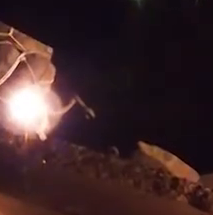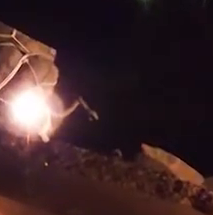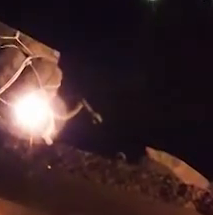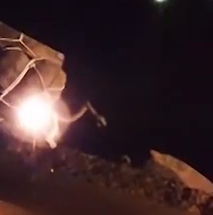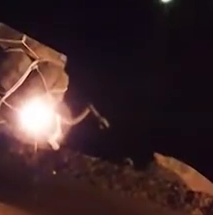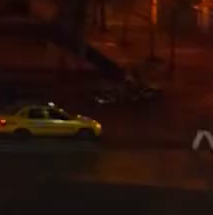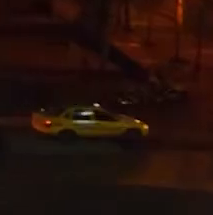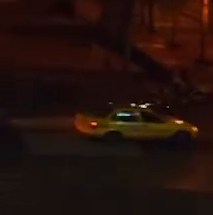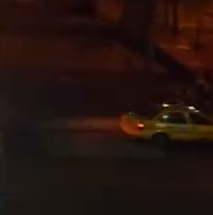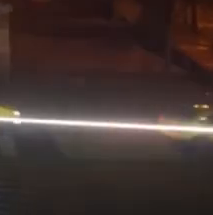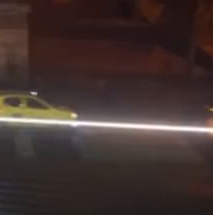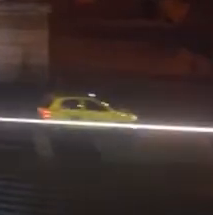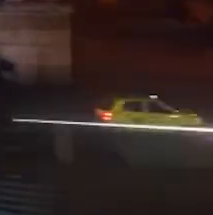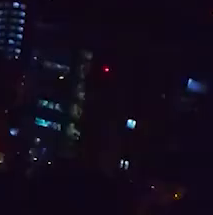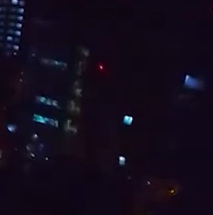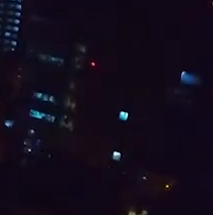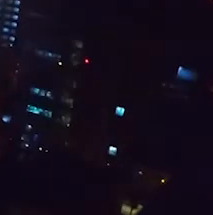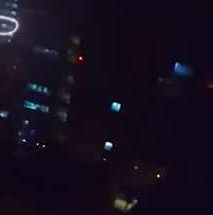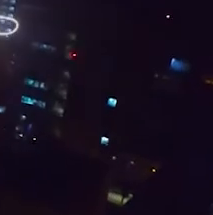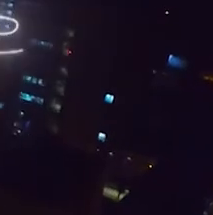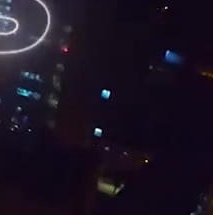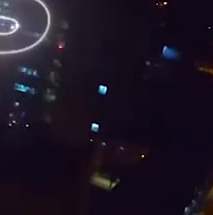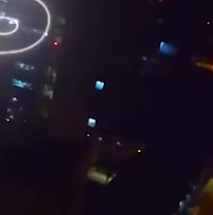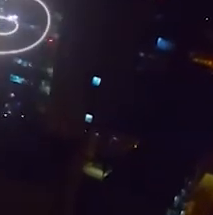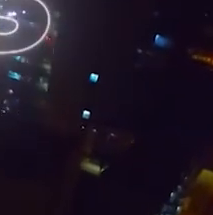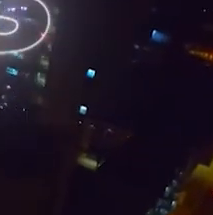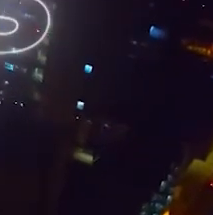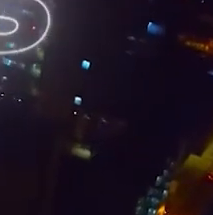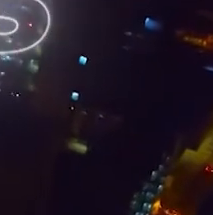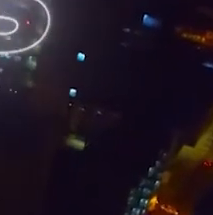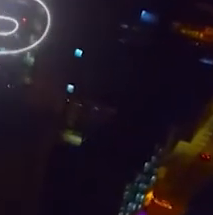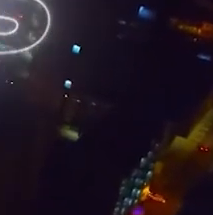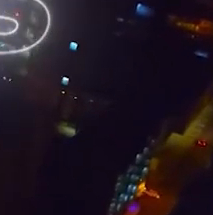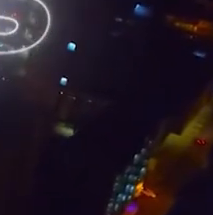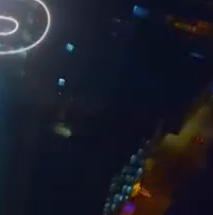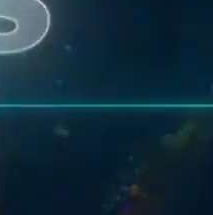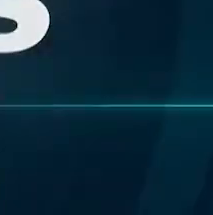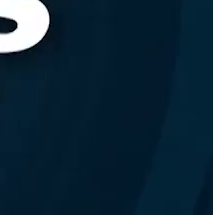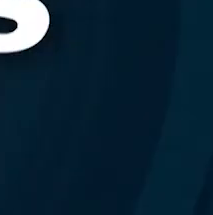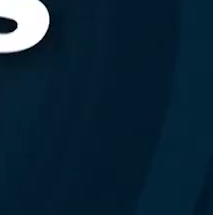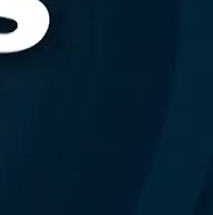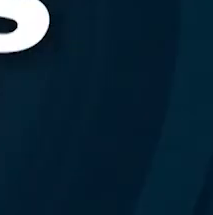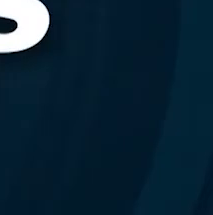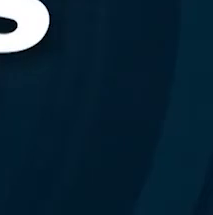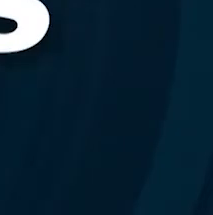Comienza Telecafé Noticias con la mejor y más completa información del Triángulo del Café.